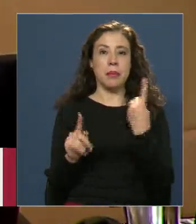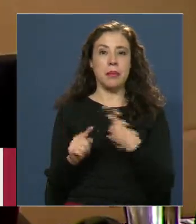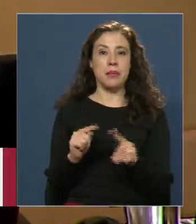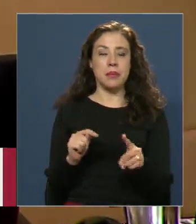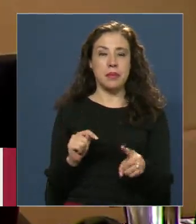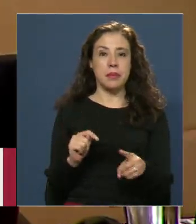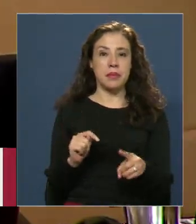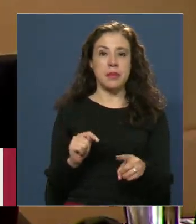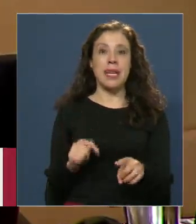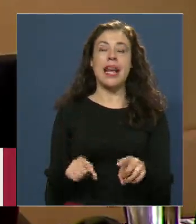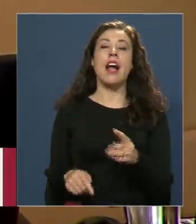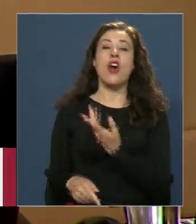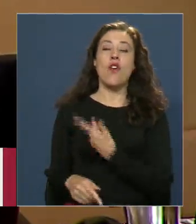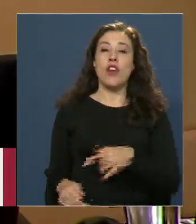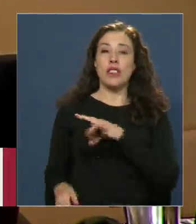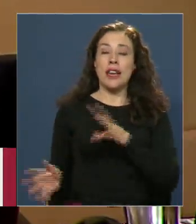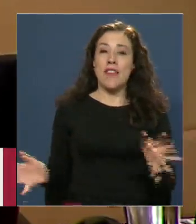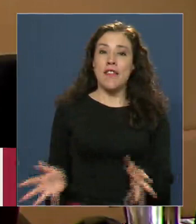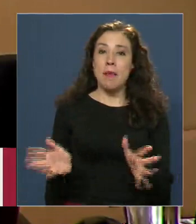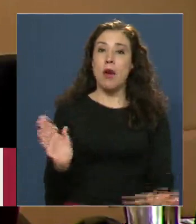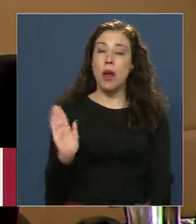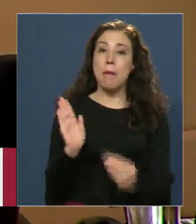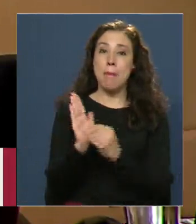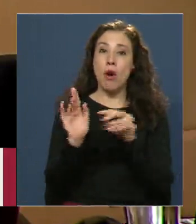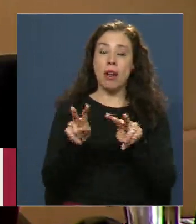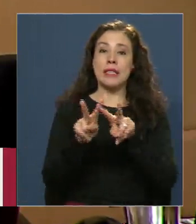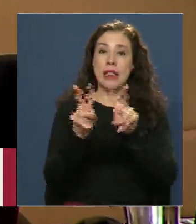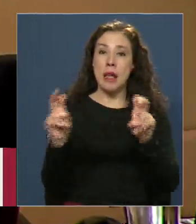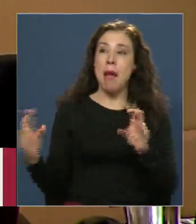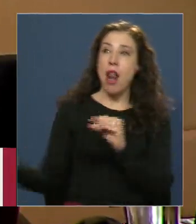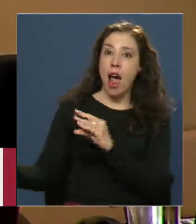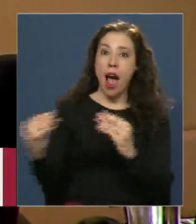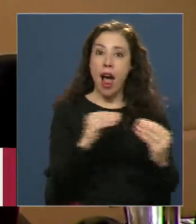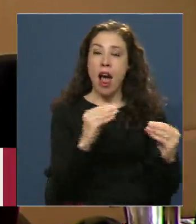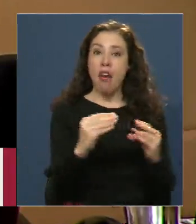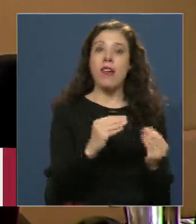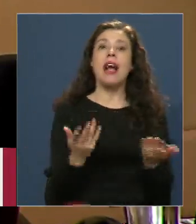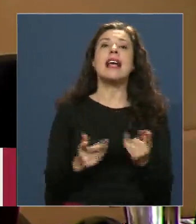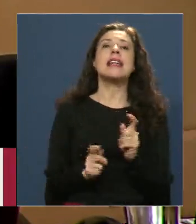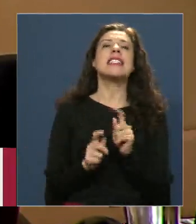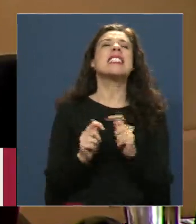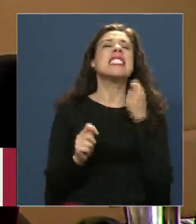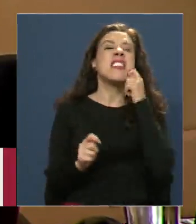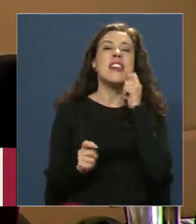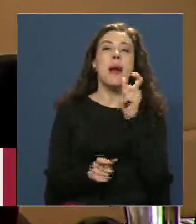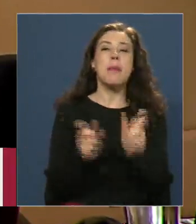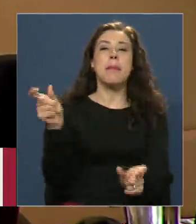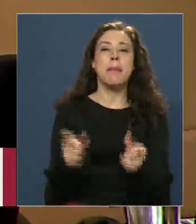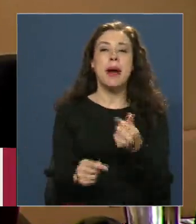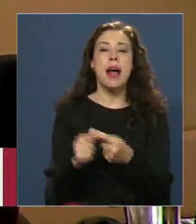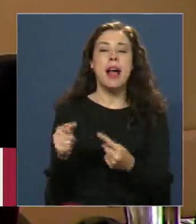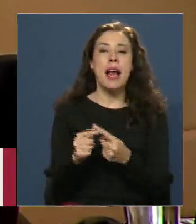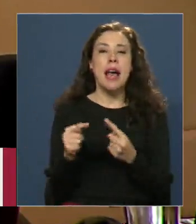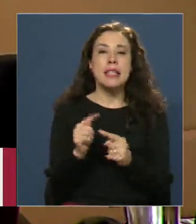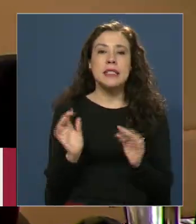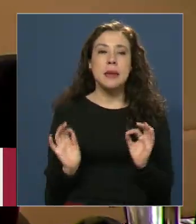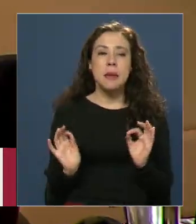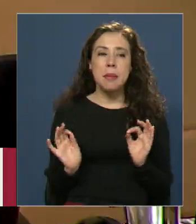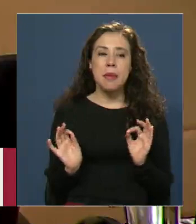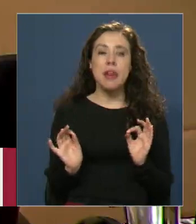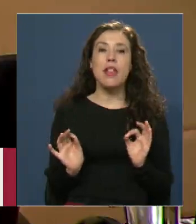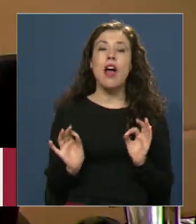un gobierno de Chile Vamos, que coloca este tema sobre la mesa, que es nuestra clase media, obviamente que genera